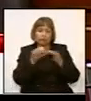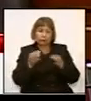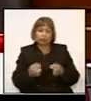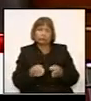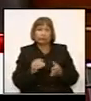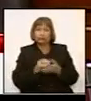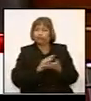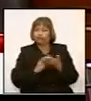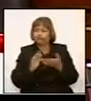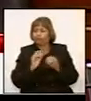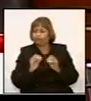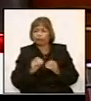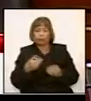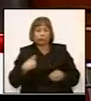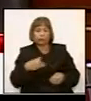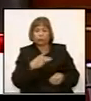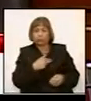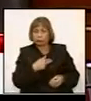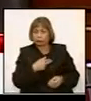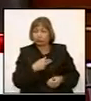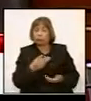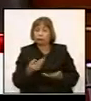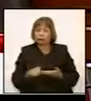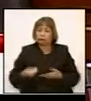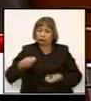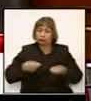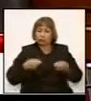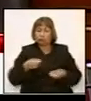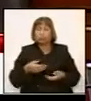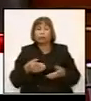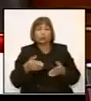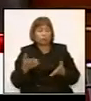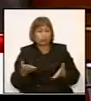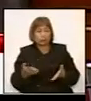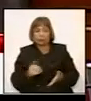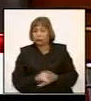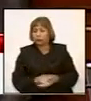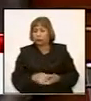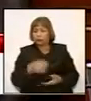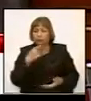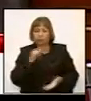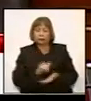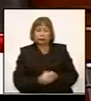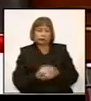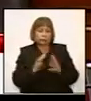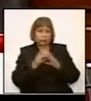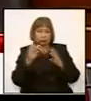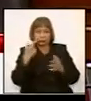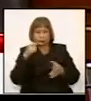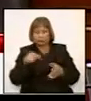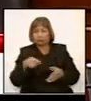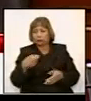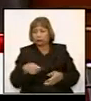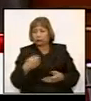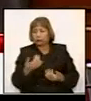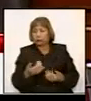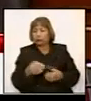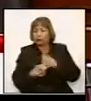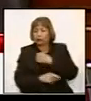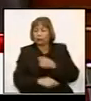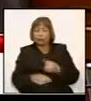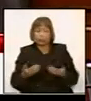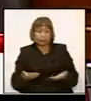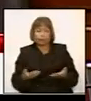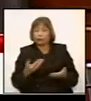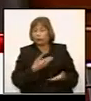a dinamizar nuestra economía y la generación de empleos que tanto reclamamos en este país. De nuestra